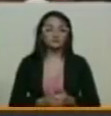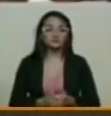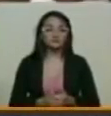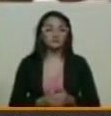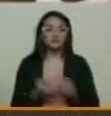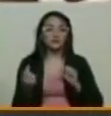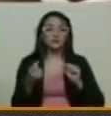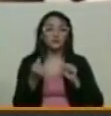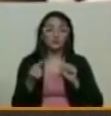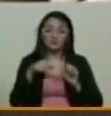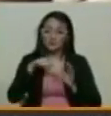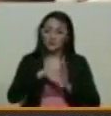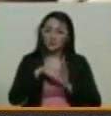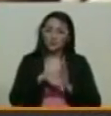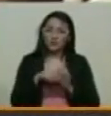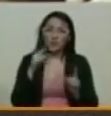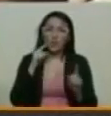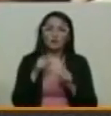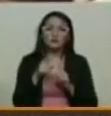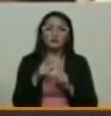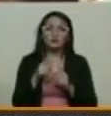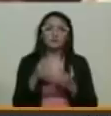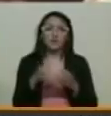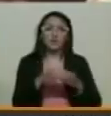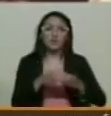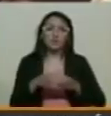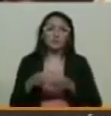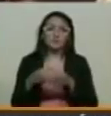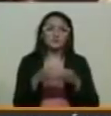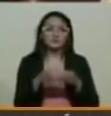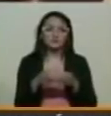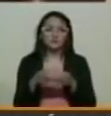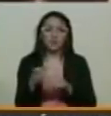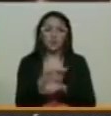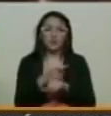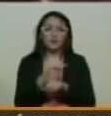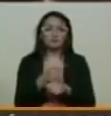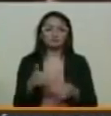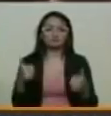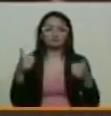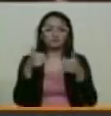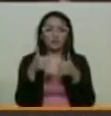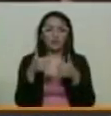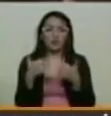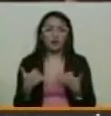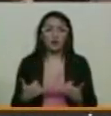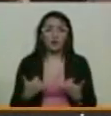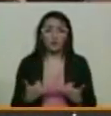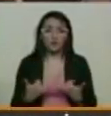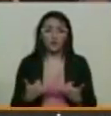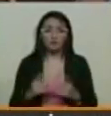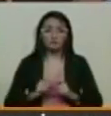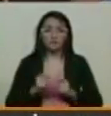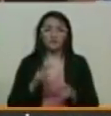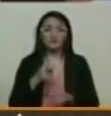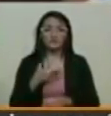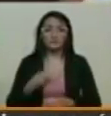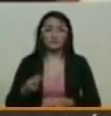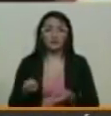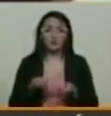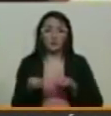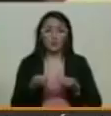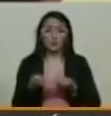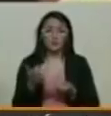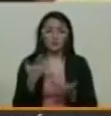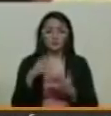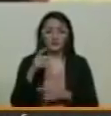diálogo se profundizó en los objetivos de la Comisión Intergubernamental de Alto Nivel, para que recientemente ha sido designado el vicepresidente económico